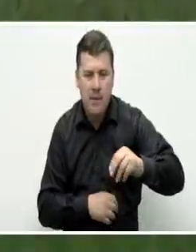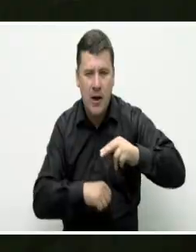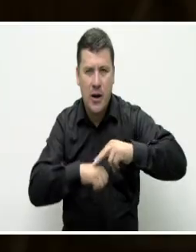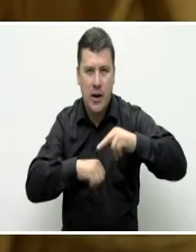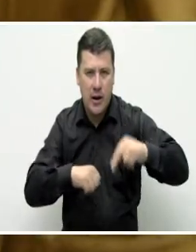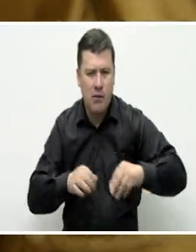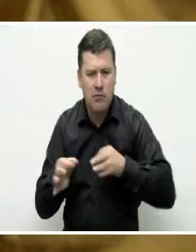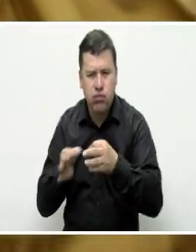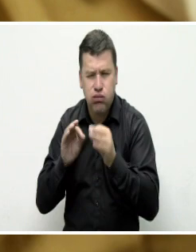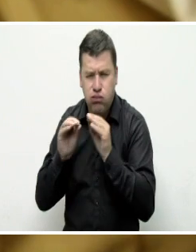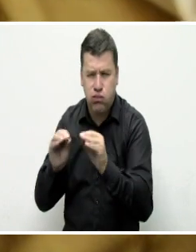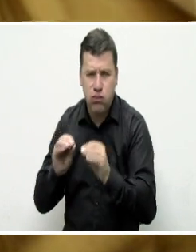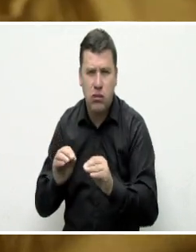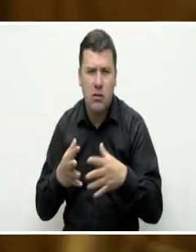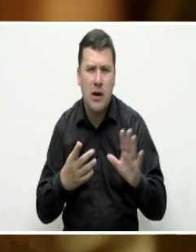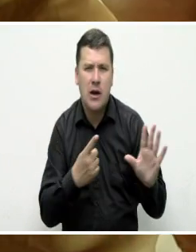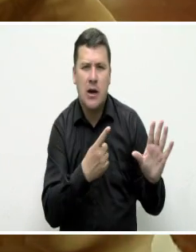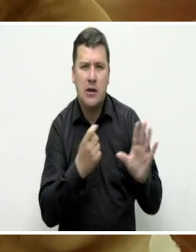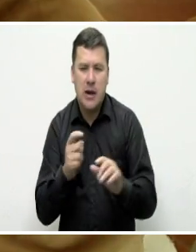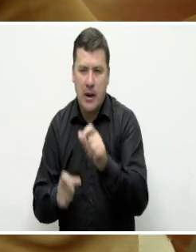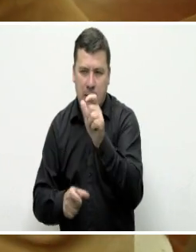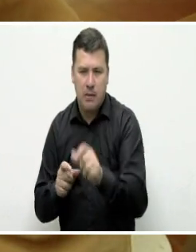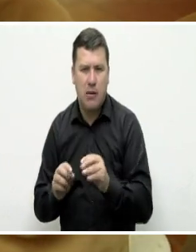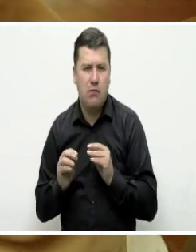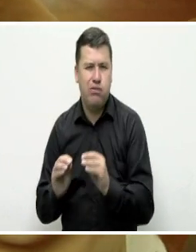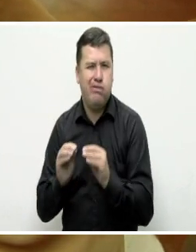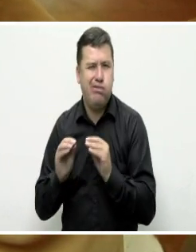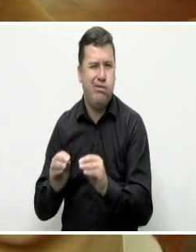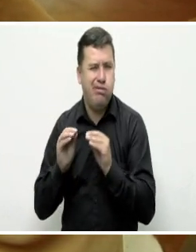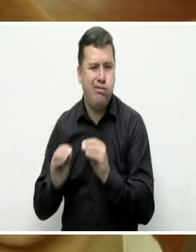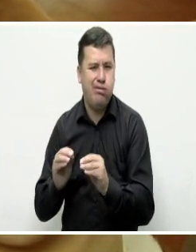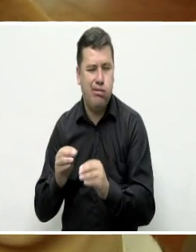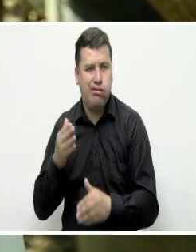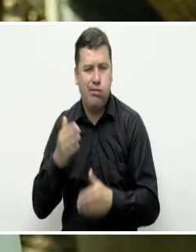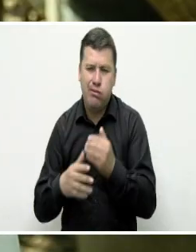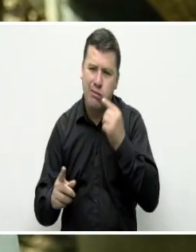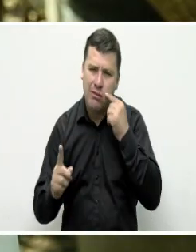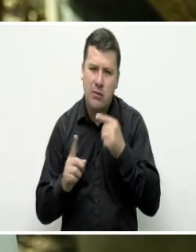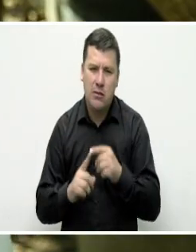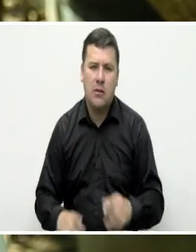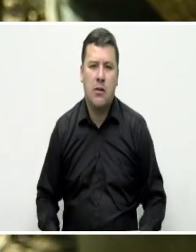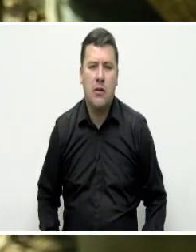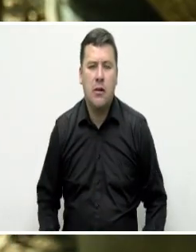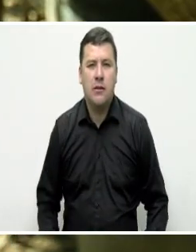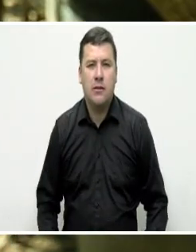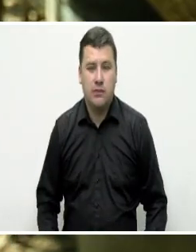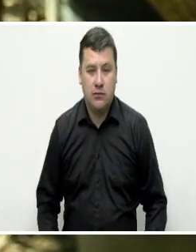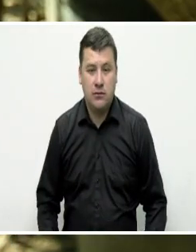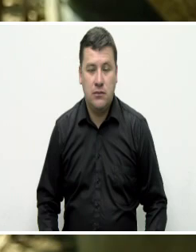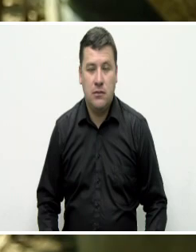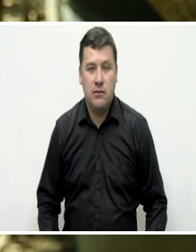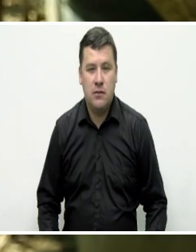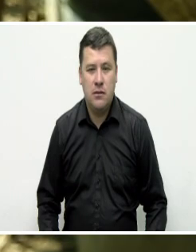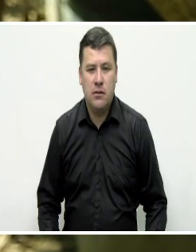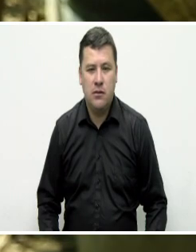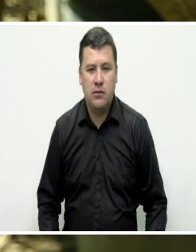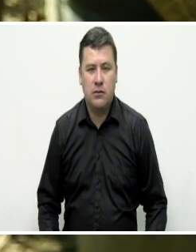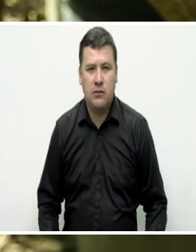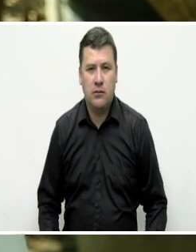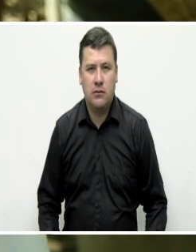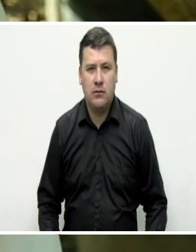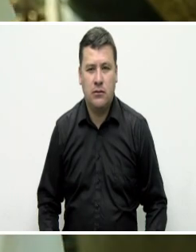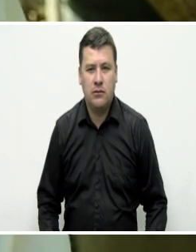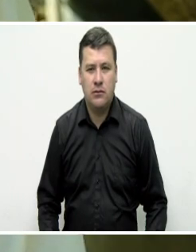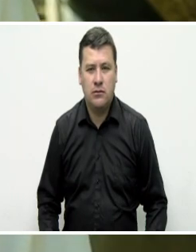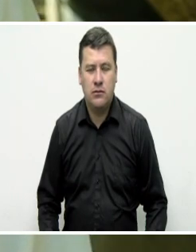Nariño. Cerca de 600 personas fueron capacitadas a través de esta iniciativa. Kawanjina Shemke, Mangagaka,